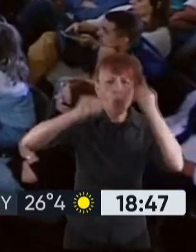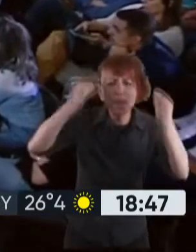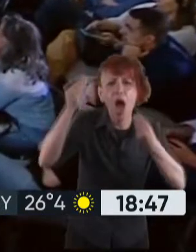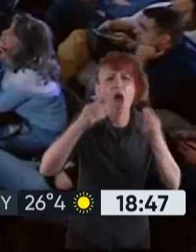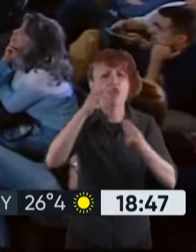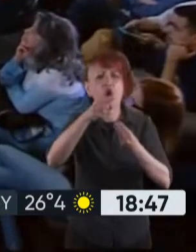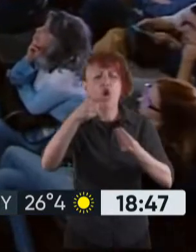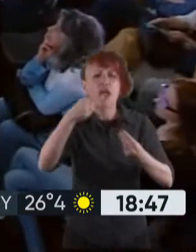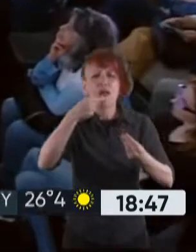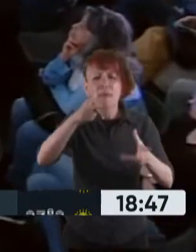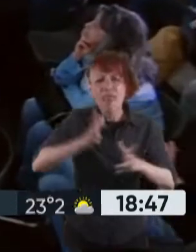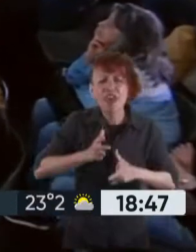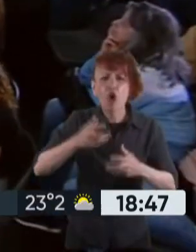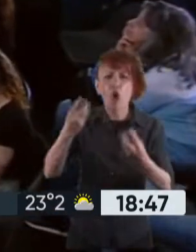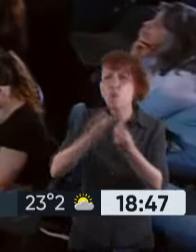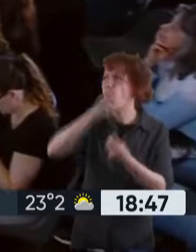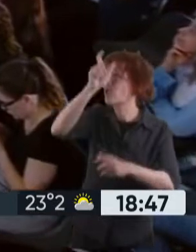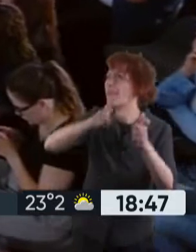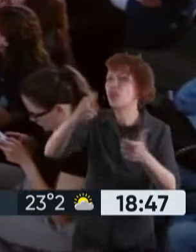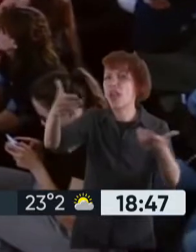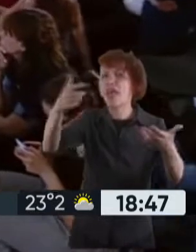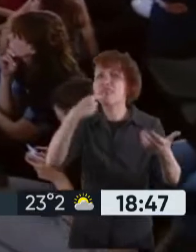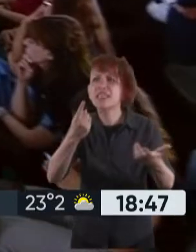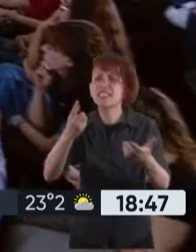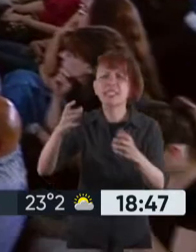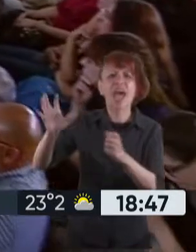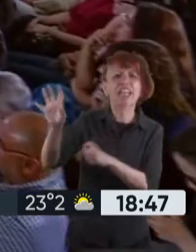la radarización de la Argentina, que era tan importante.